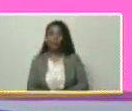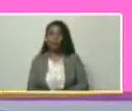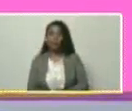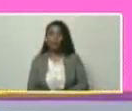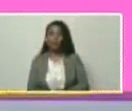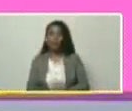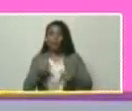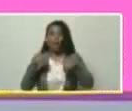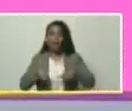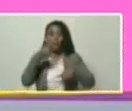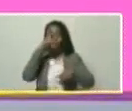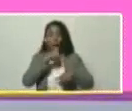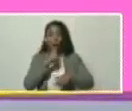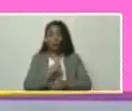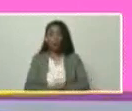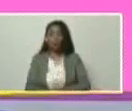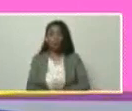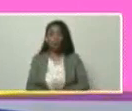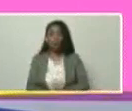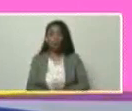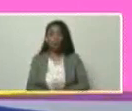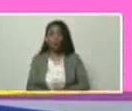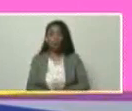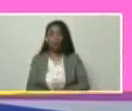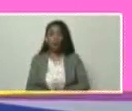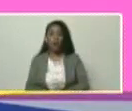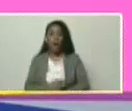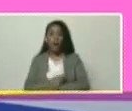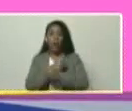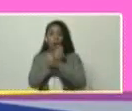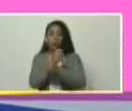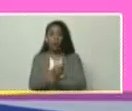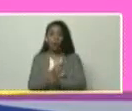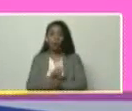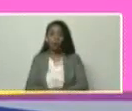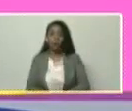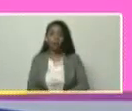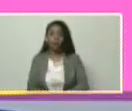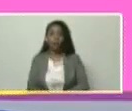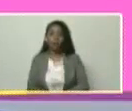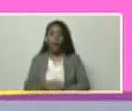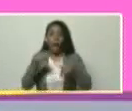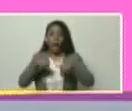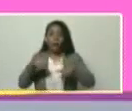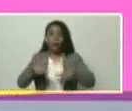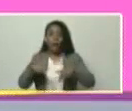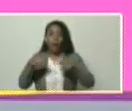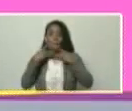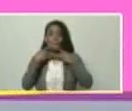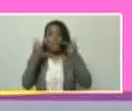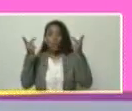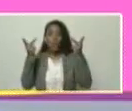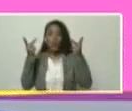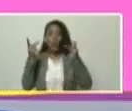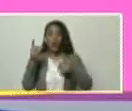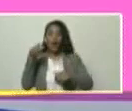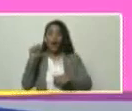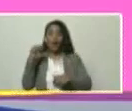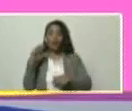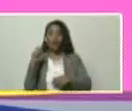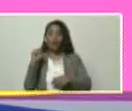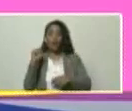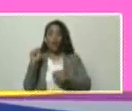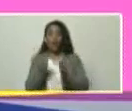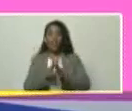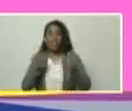Este año se graduaron en esta promoción Antonio José de Sucre, Gran Mariscal